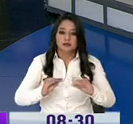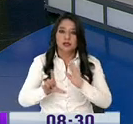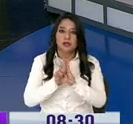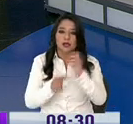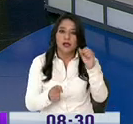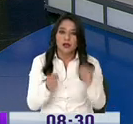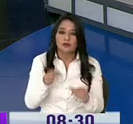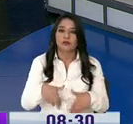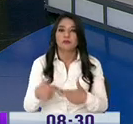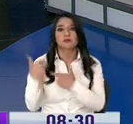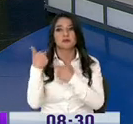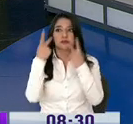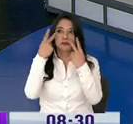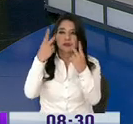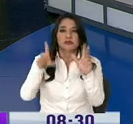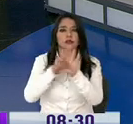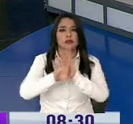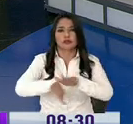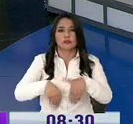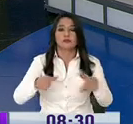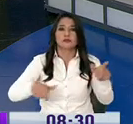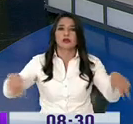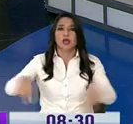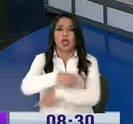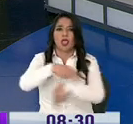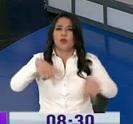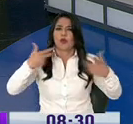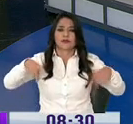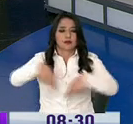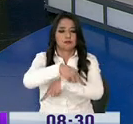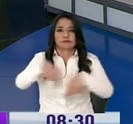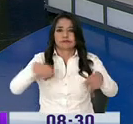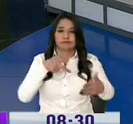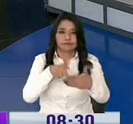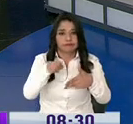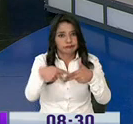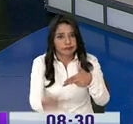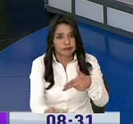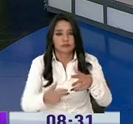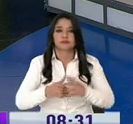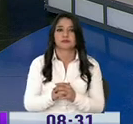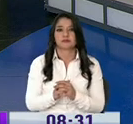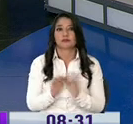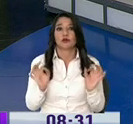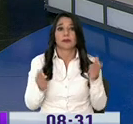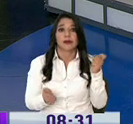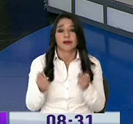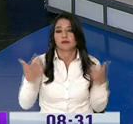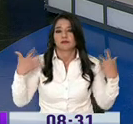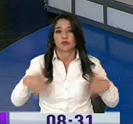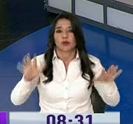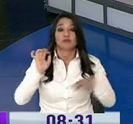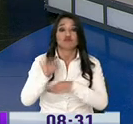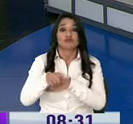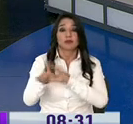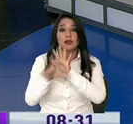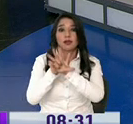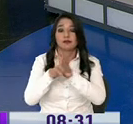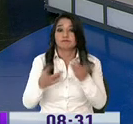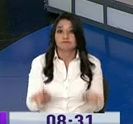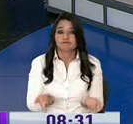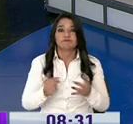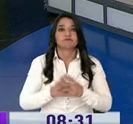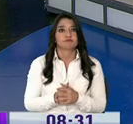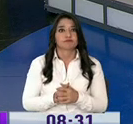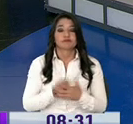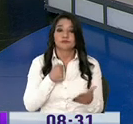o sea, imagínate, la gente se cruza por donde la gana, hay atropellados. Uh-huh. Nos despistamos,